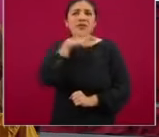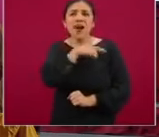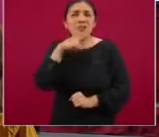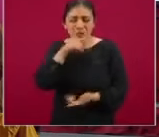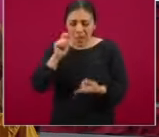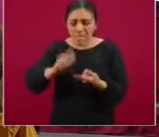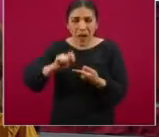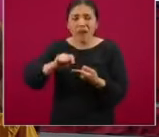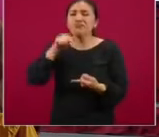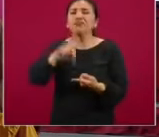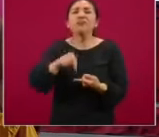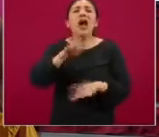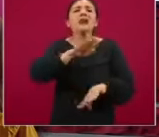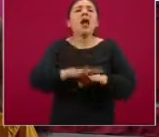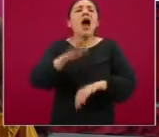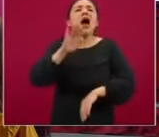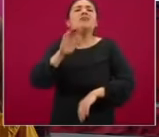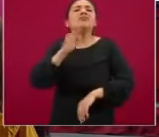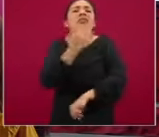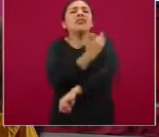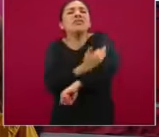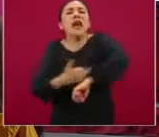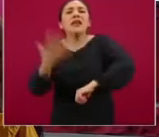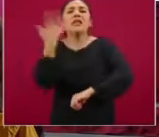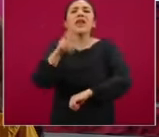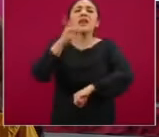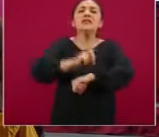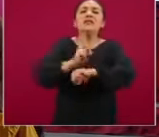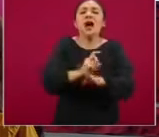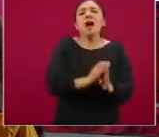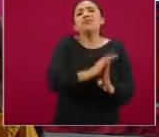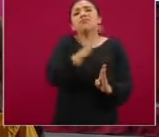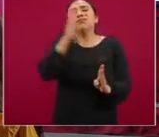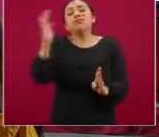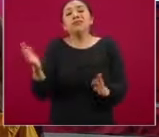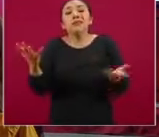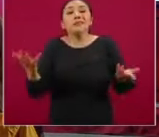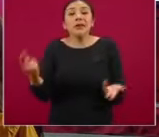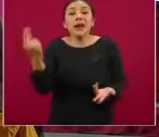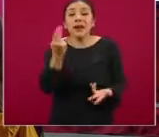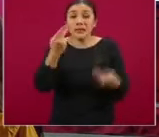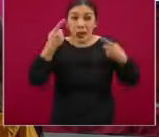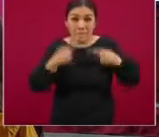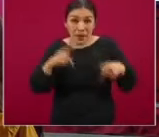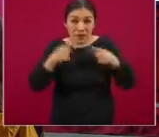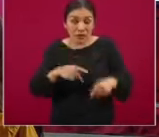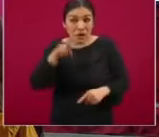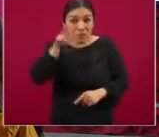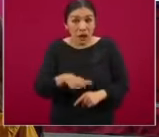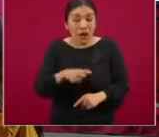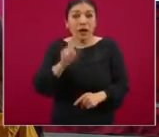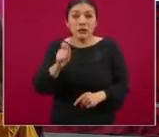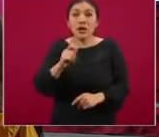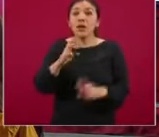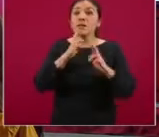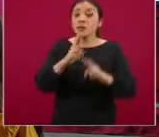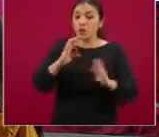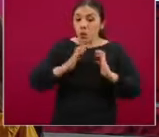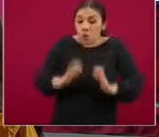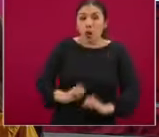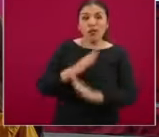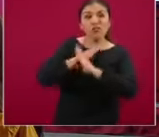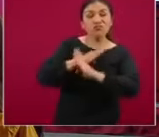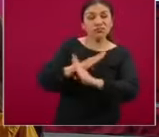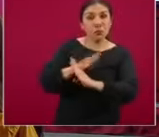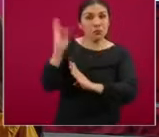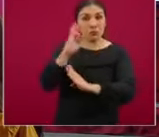porque pues ya pasaron 10 días y además dependen de que la persona haya tenido una respuesta inmunológica, porque si la